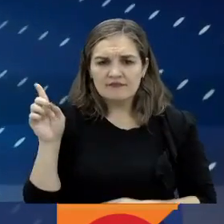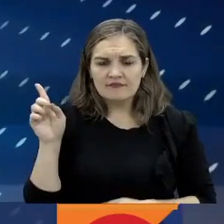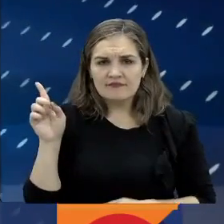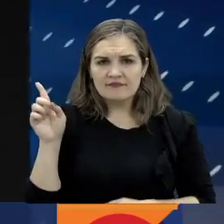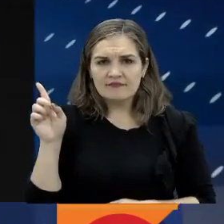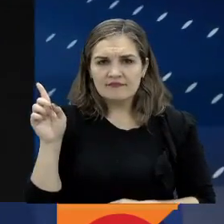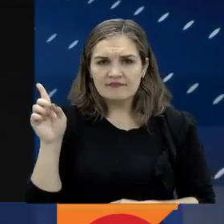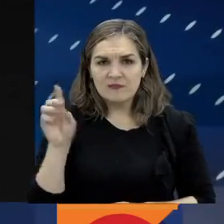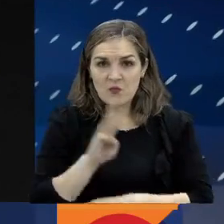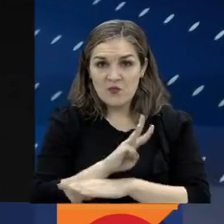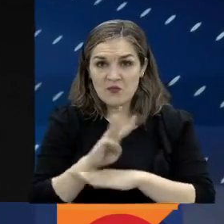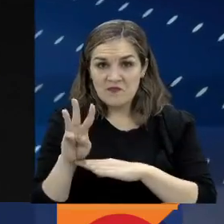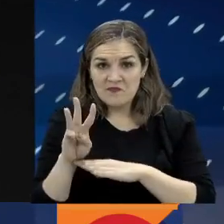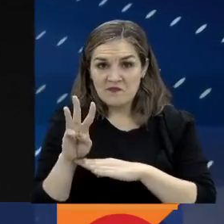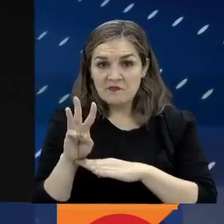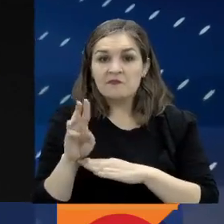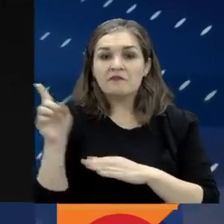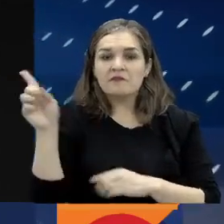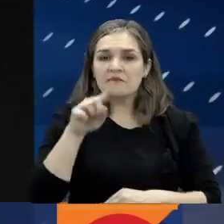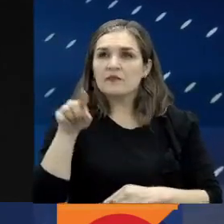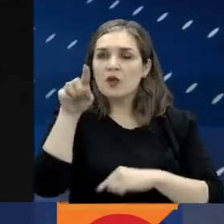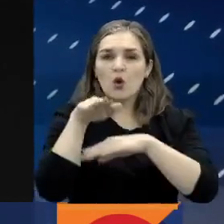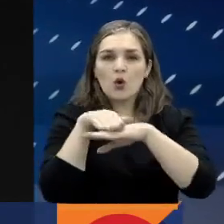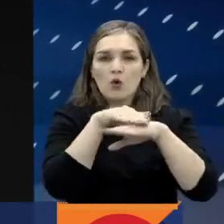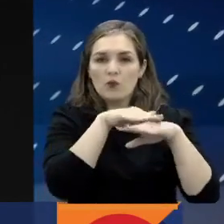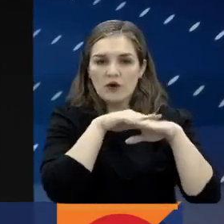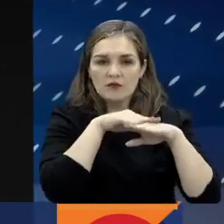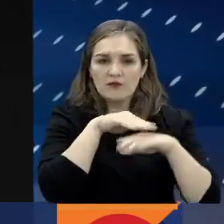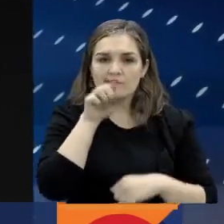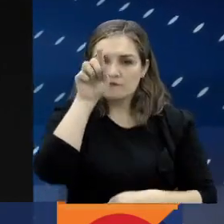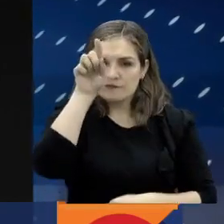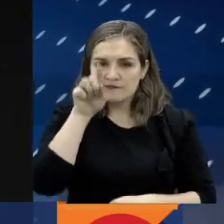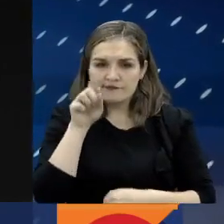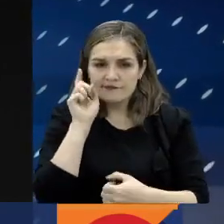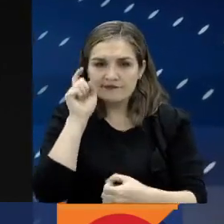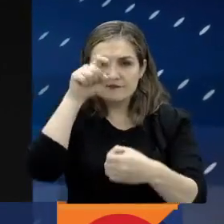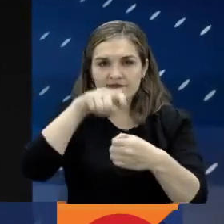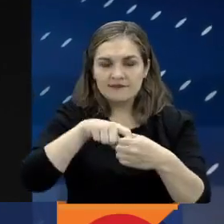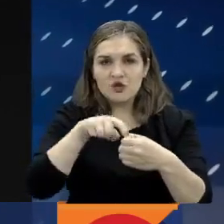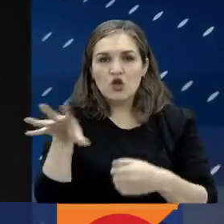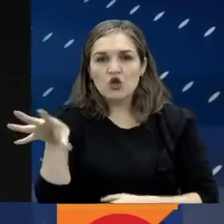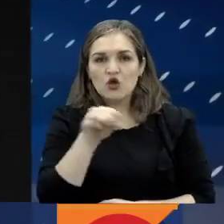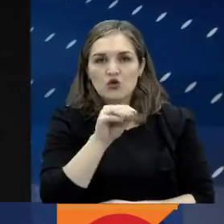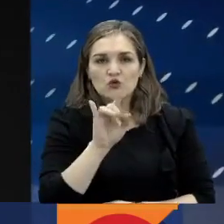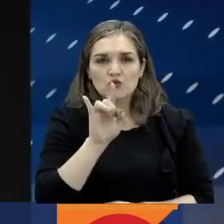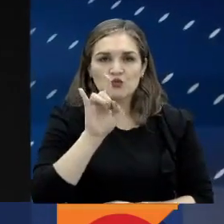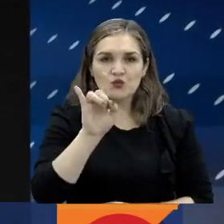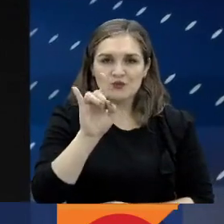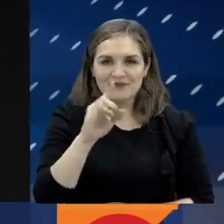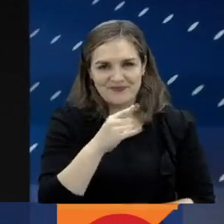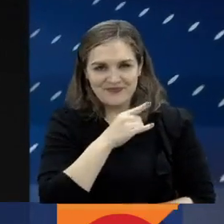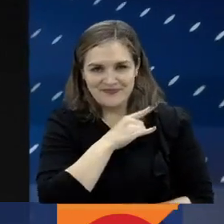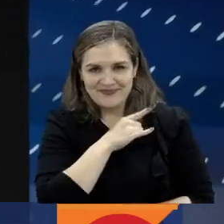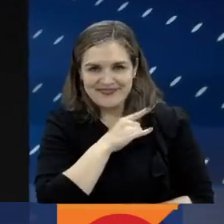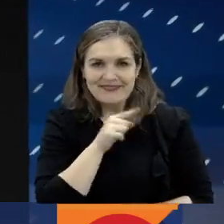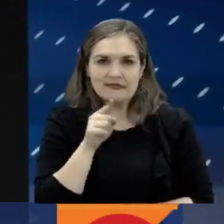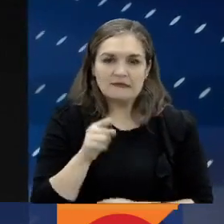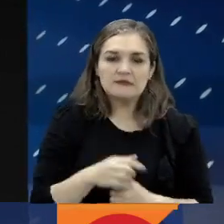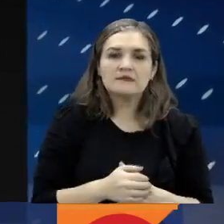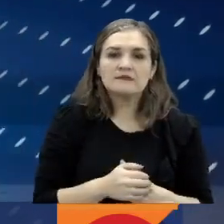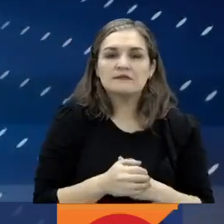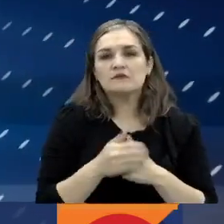agenciatenea.gov.co. Clic en la sección convocatoria, seleccione inscríbete a todos a la U. Lea con atención la descripción y